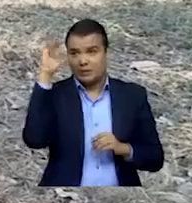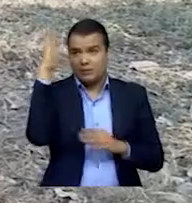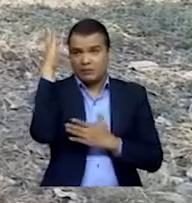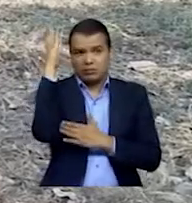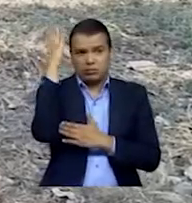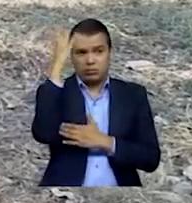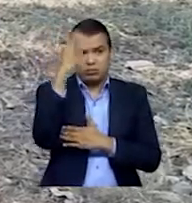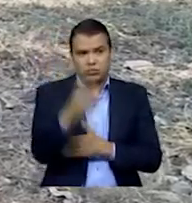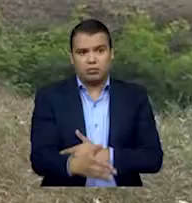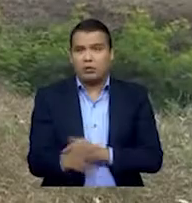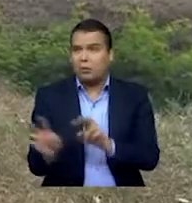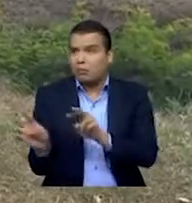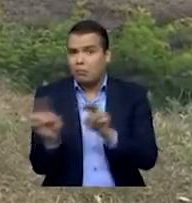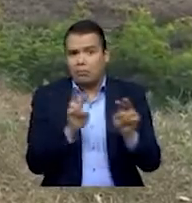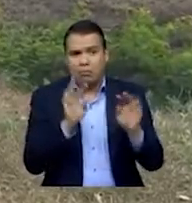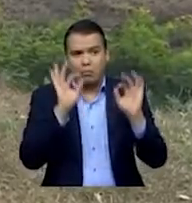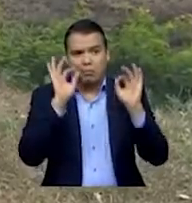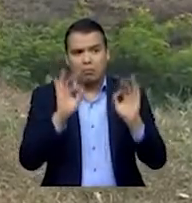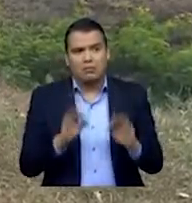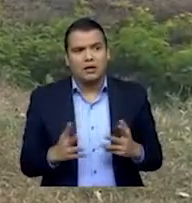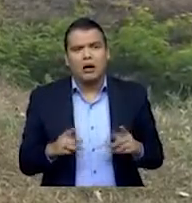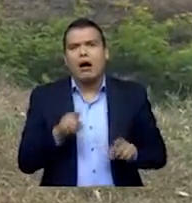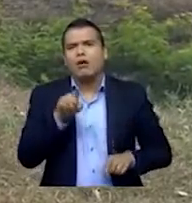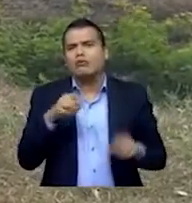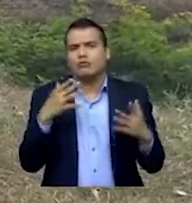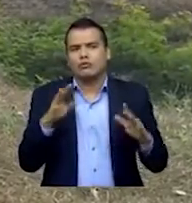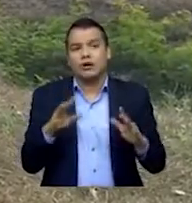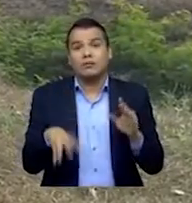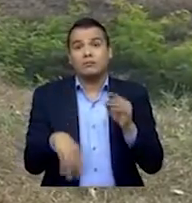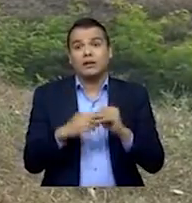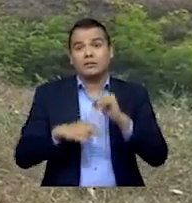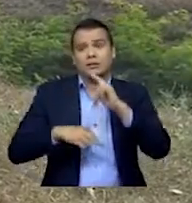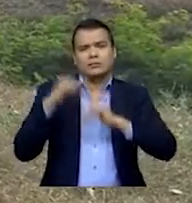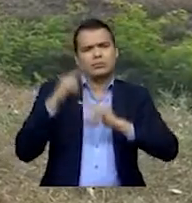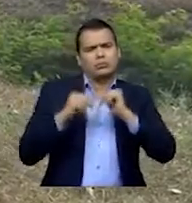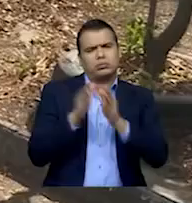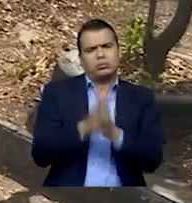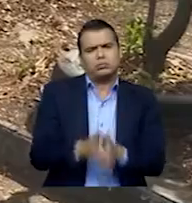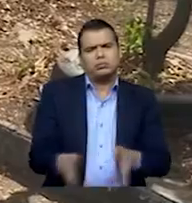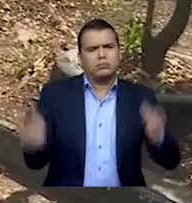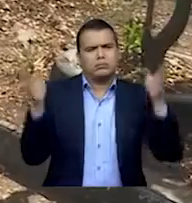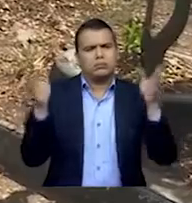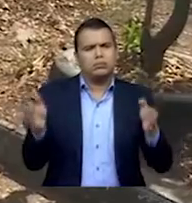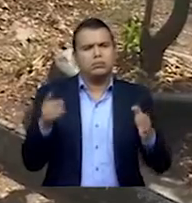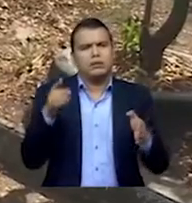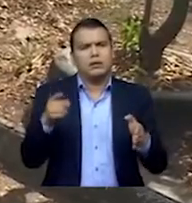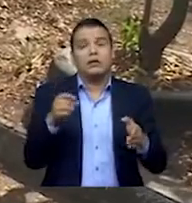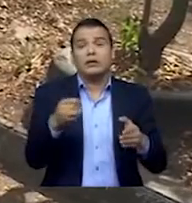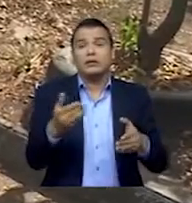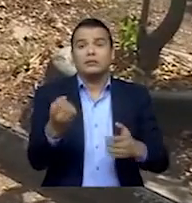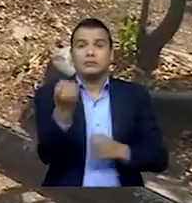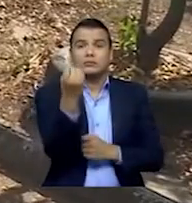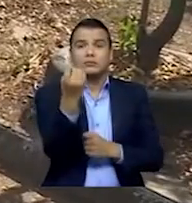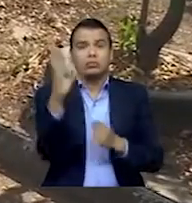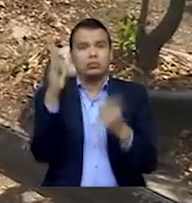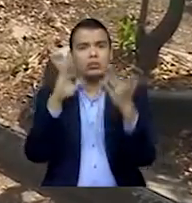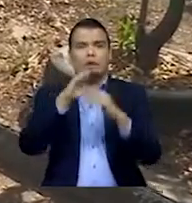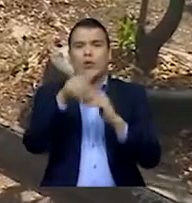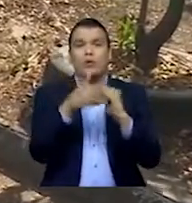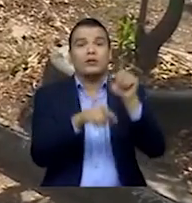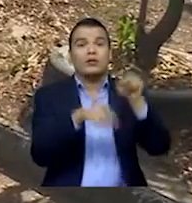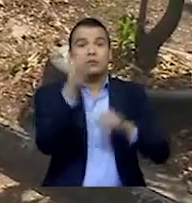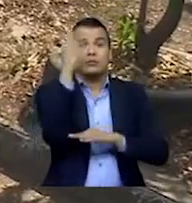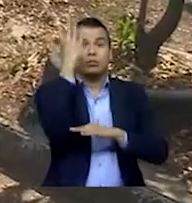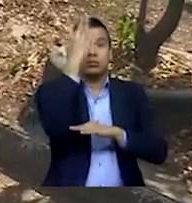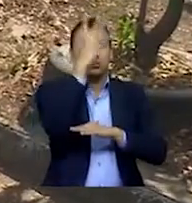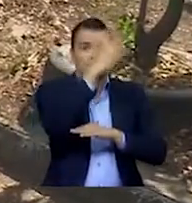virtualmente está muy bien otro aspecto a resaltar es que dentro de esta hora el tramo 1 se hará una reposición arbórea del 100% es